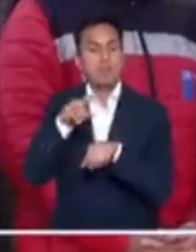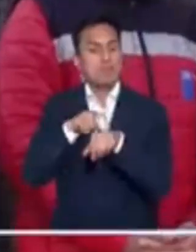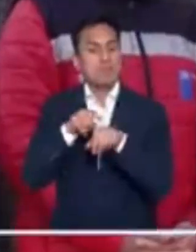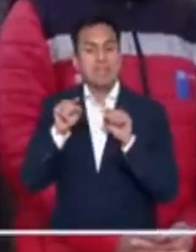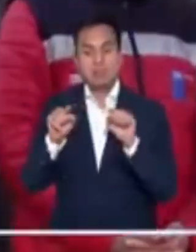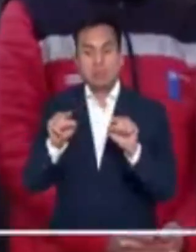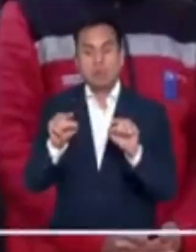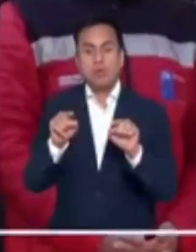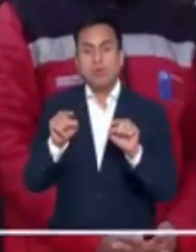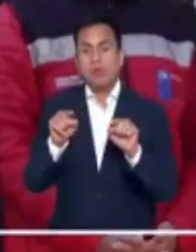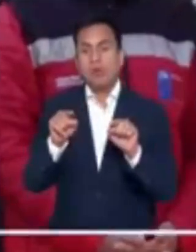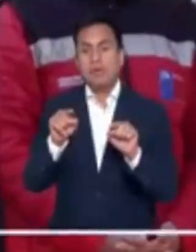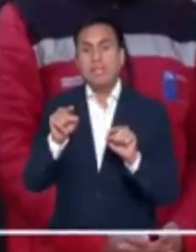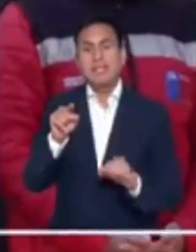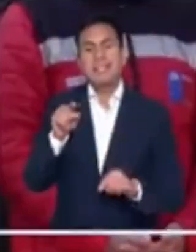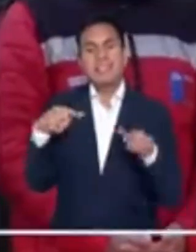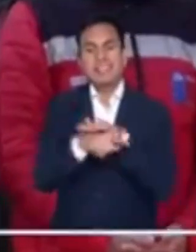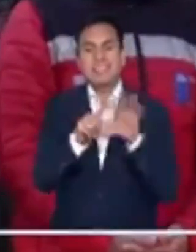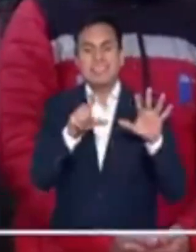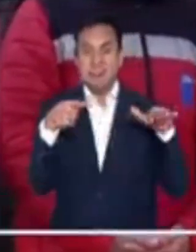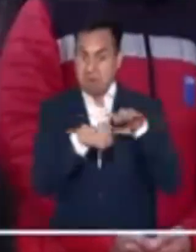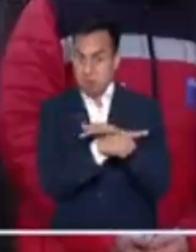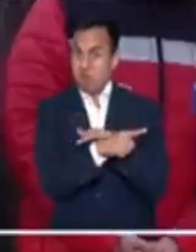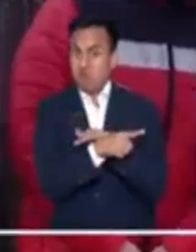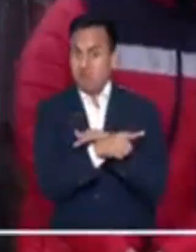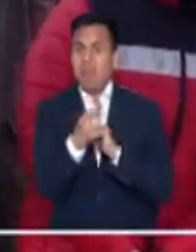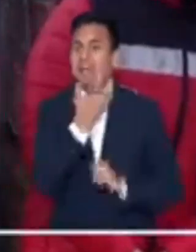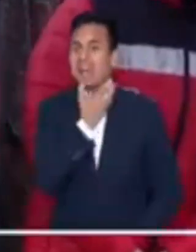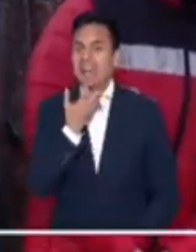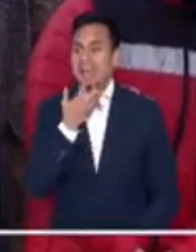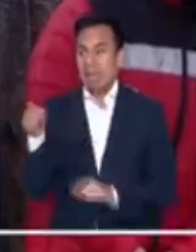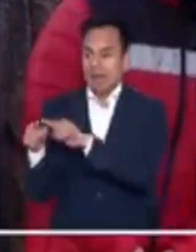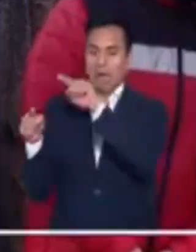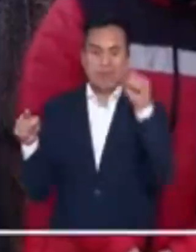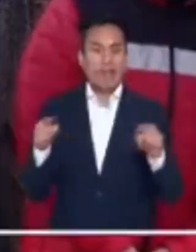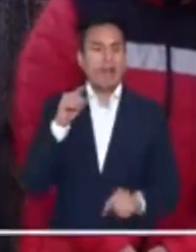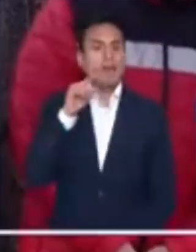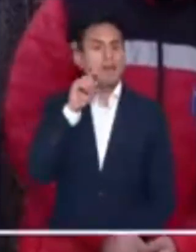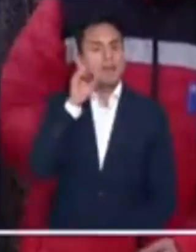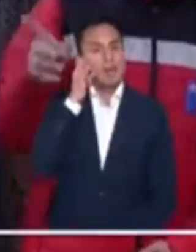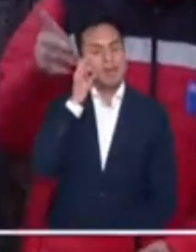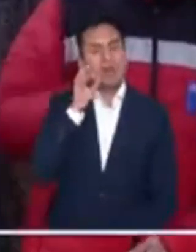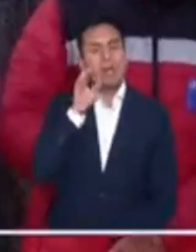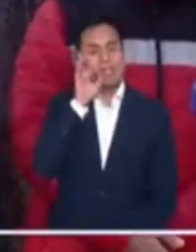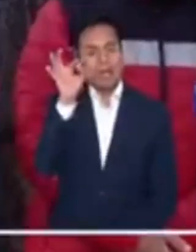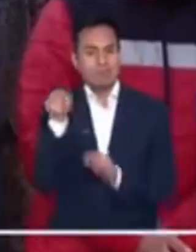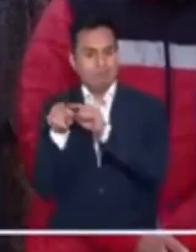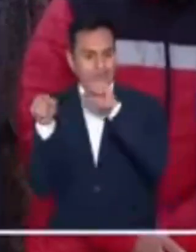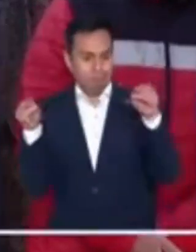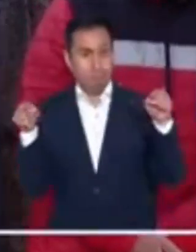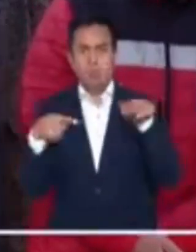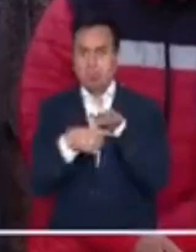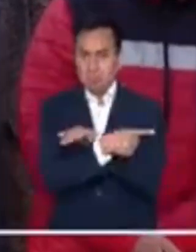se está construyendo también la línea 7 del metro, que va a unir Renca con el sector de Vitacura, Las Condes, en el sector Estoril. Es decir, son